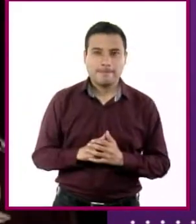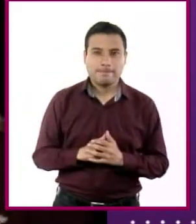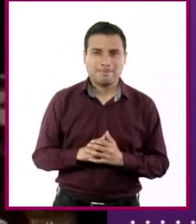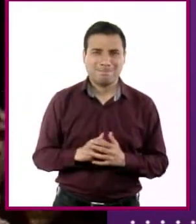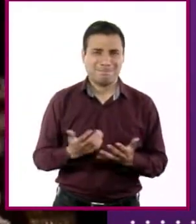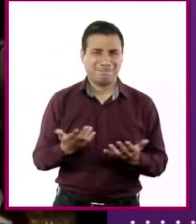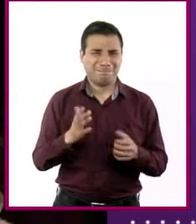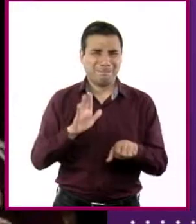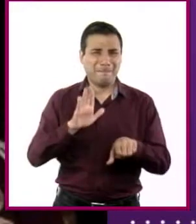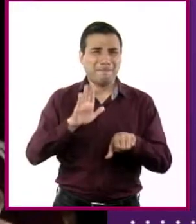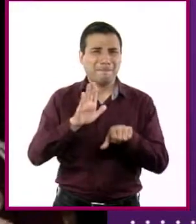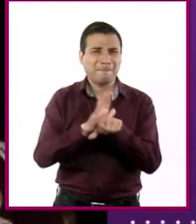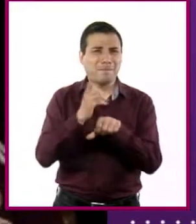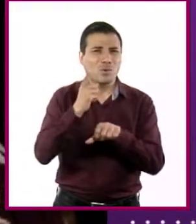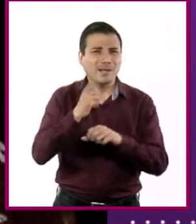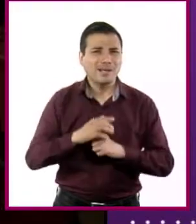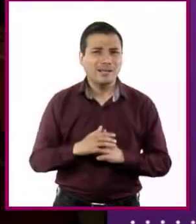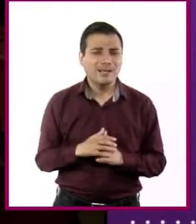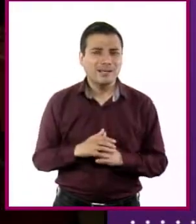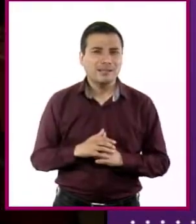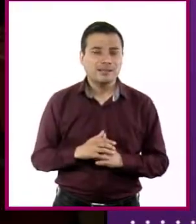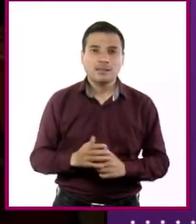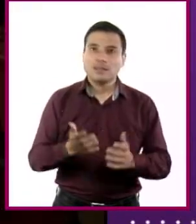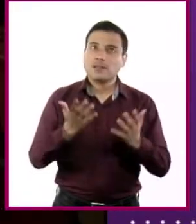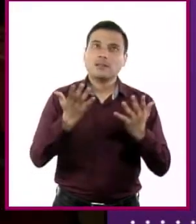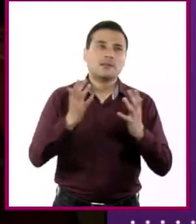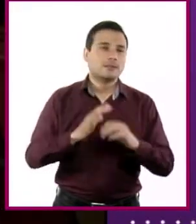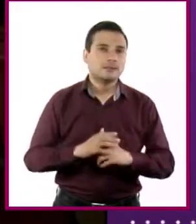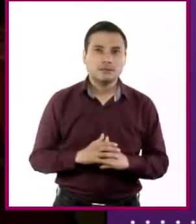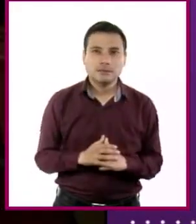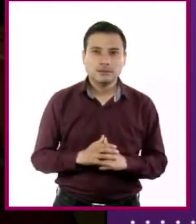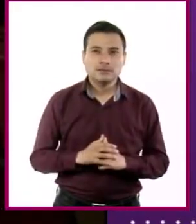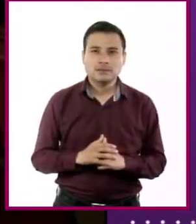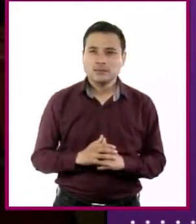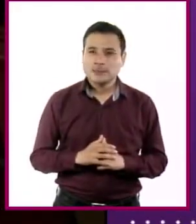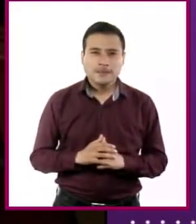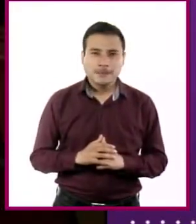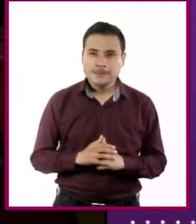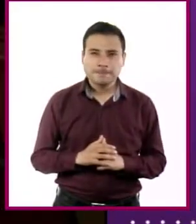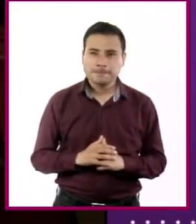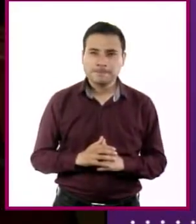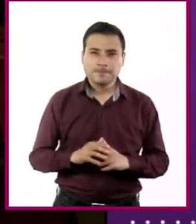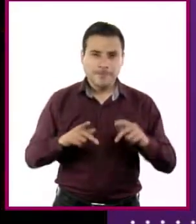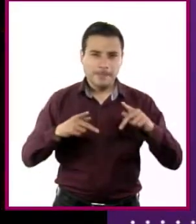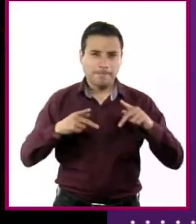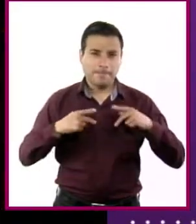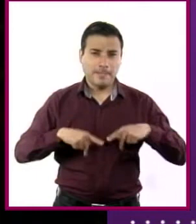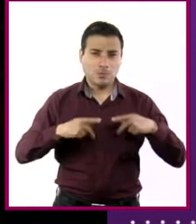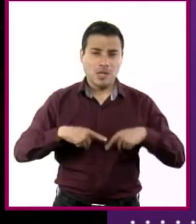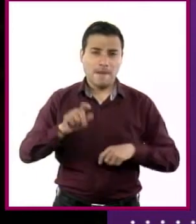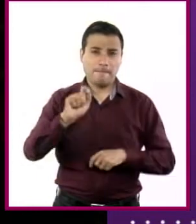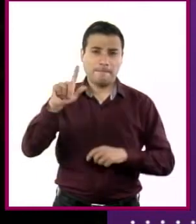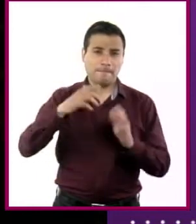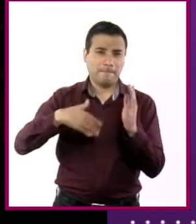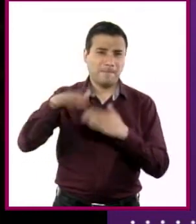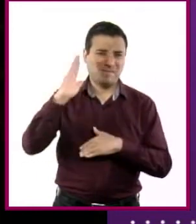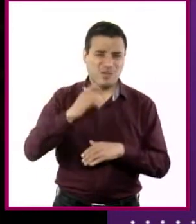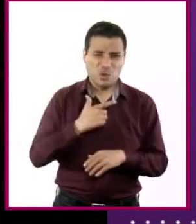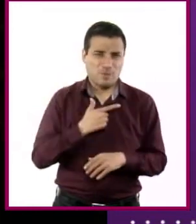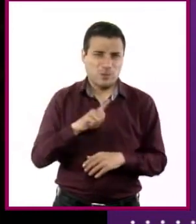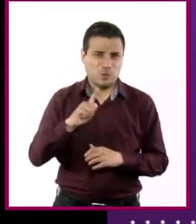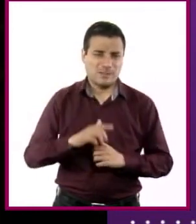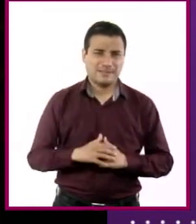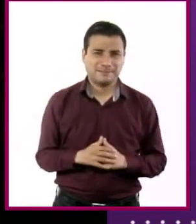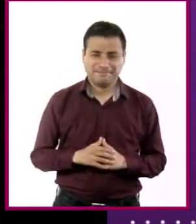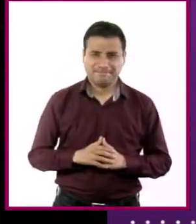¿Pero por qué, Agatha querida? ¡Ay! Me cae mal la gente exitosa. Y particularmente